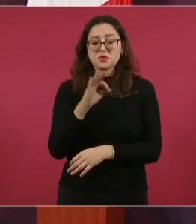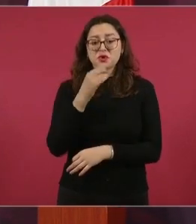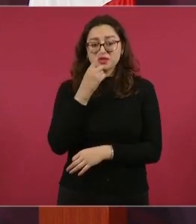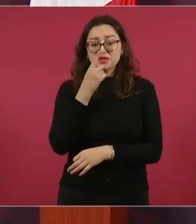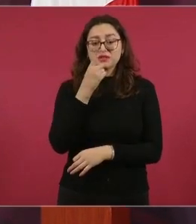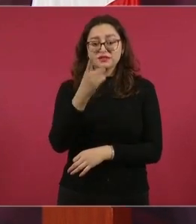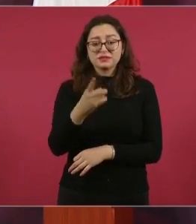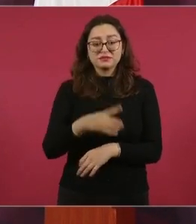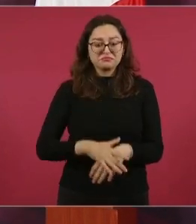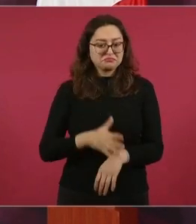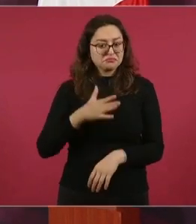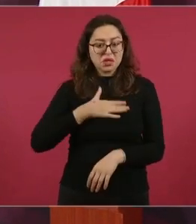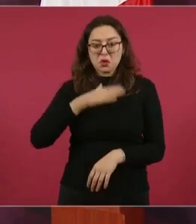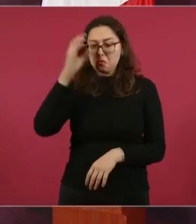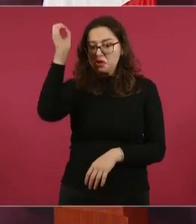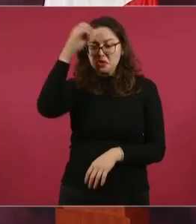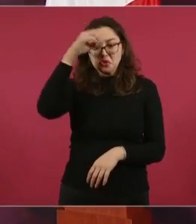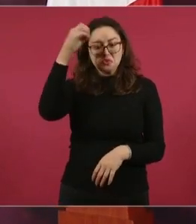siempre digo lo que pienso